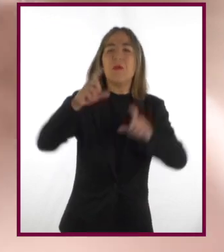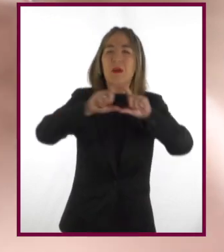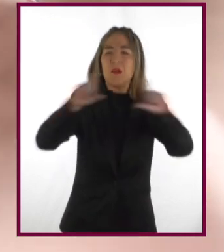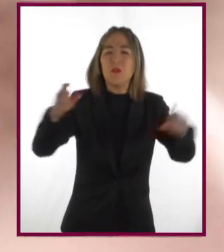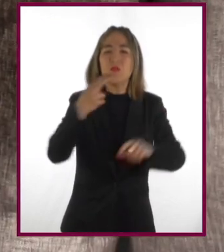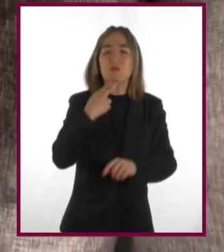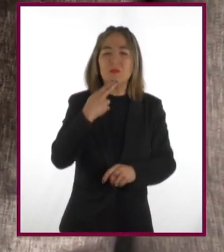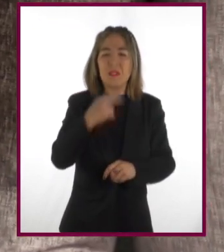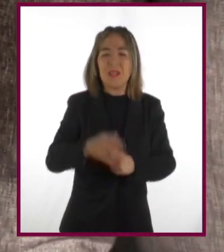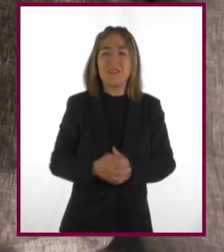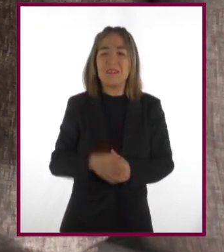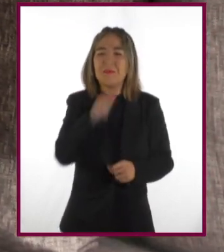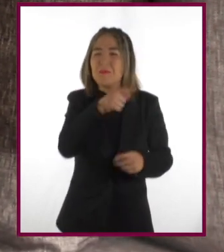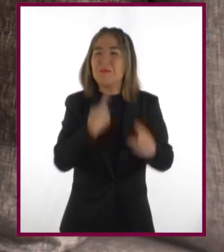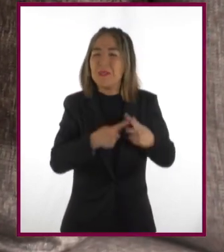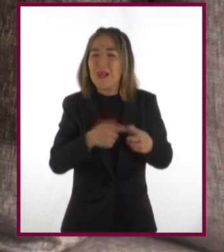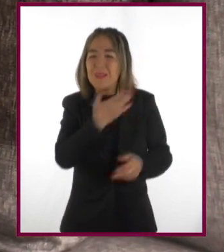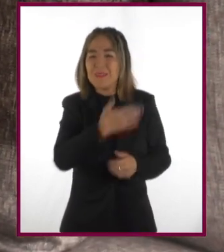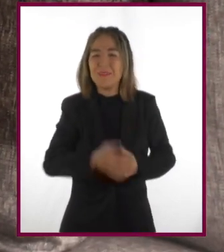fórmula, dices que la usas para dormir.